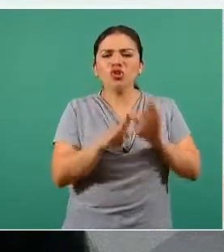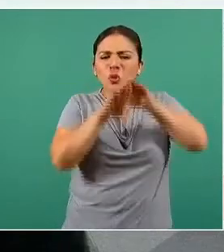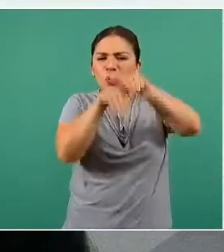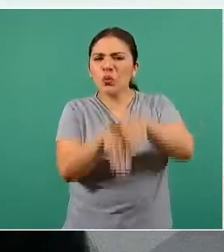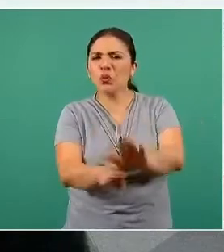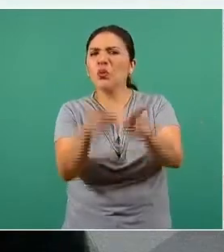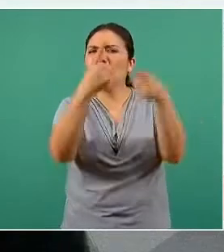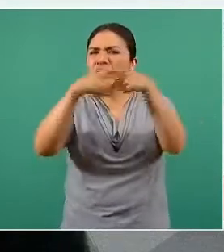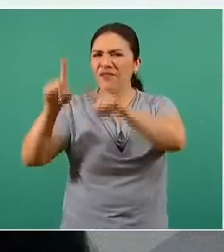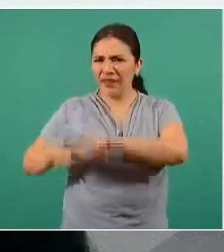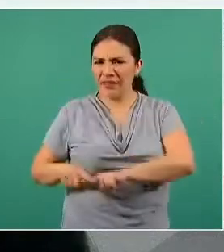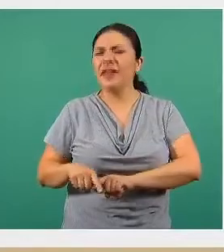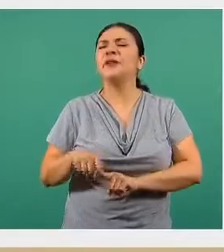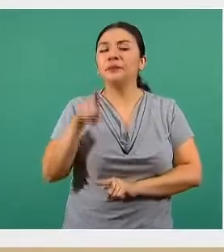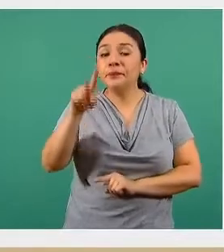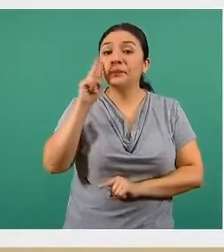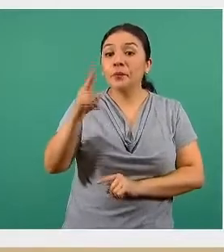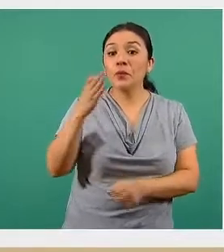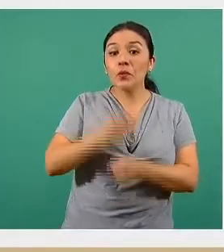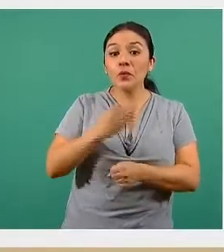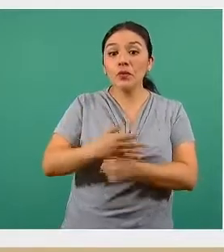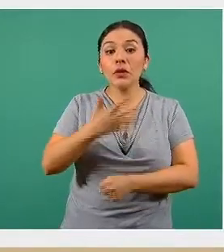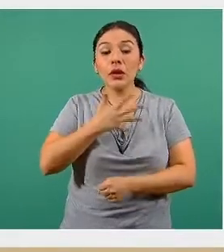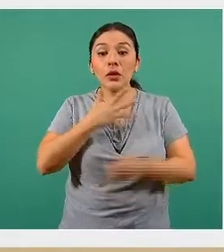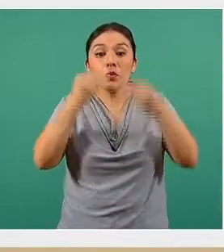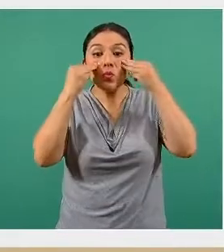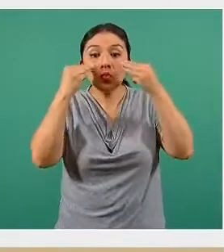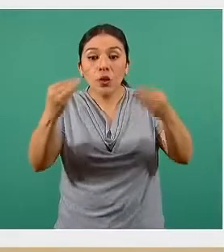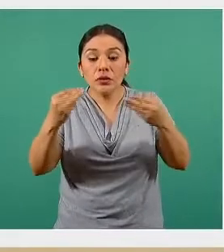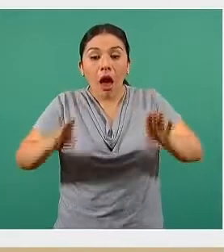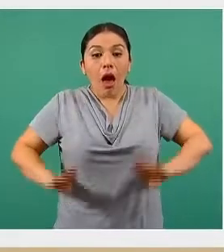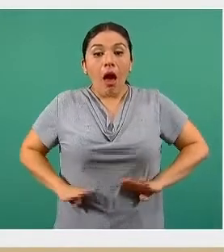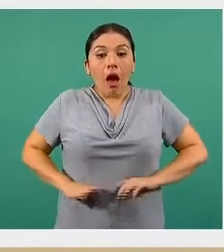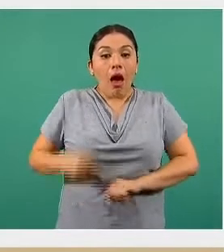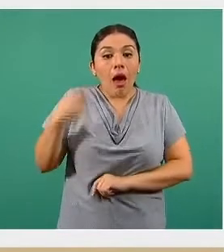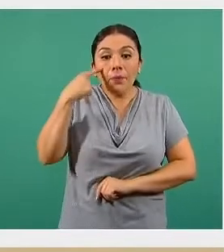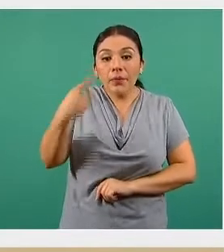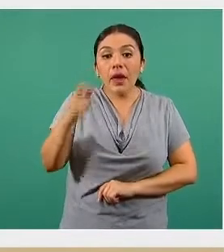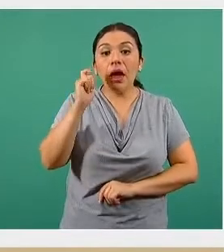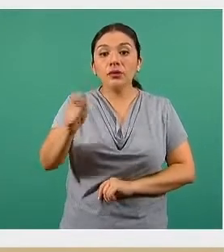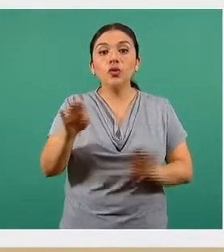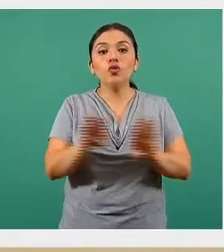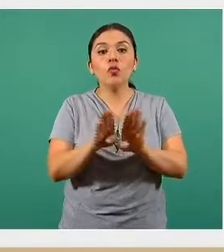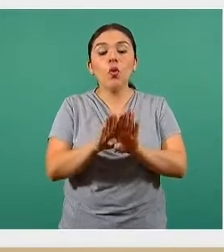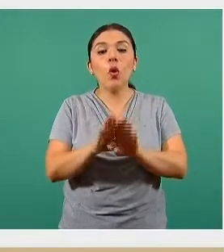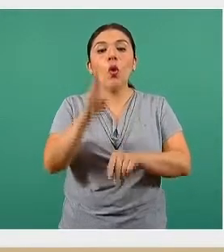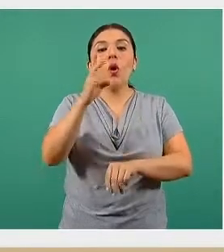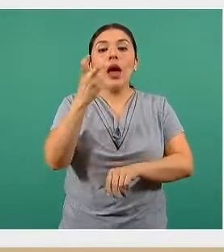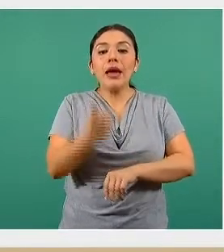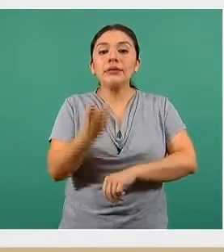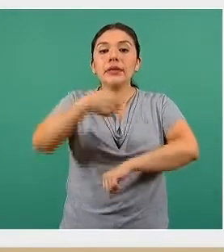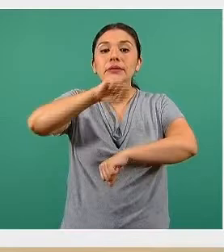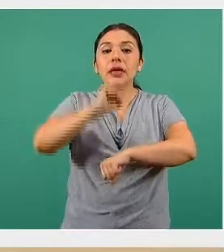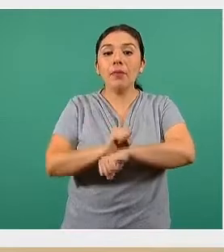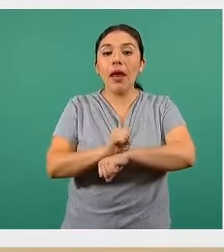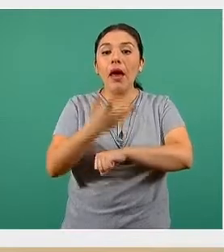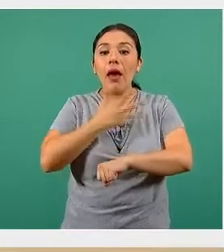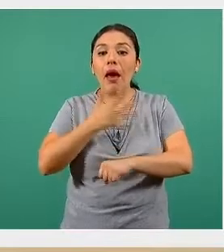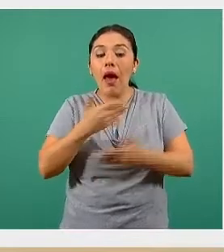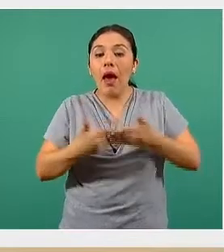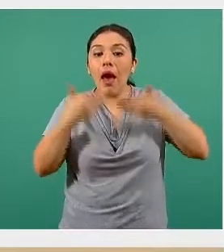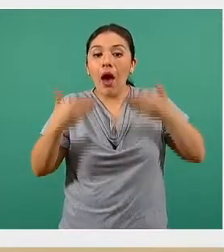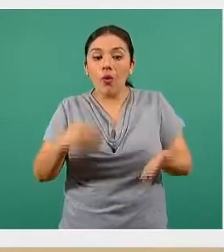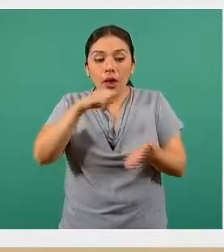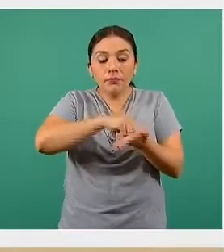distintas, que al momento muestra una tendencia de la semana que tenemos